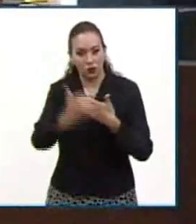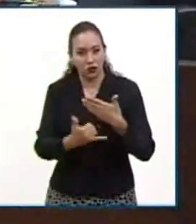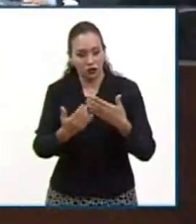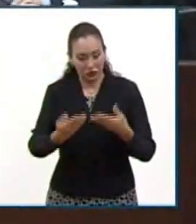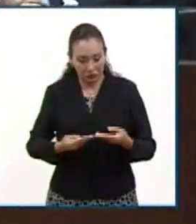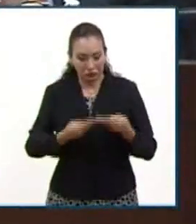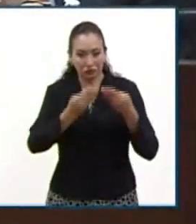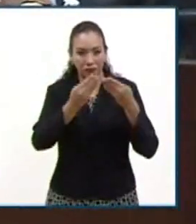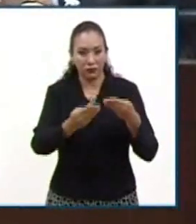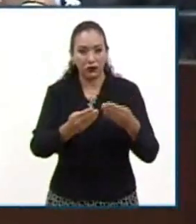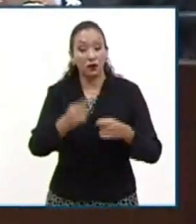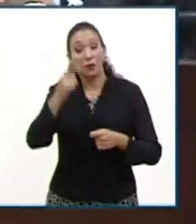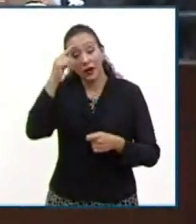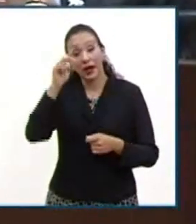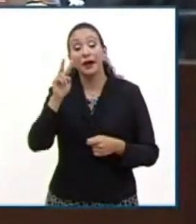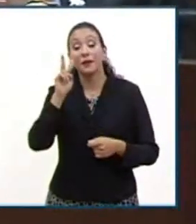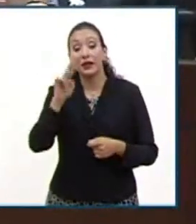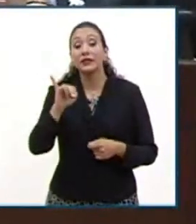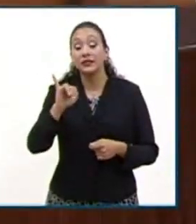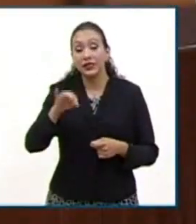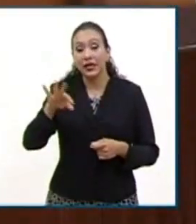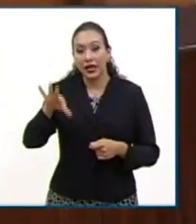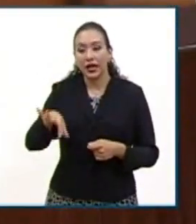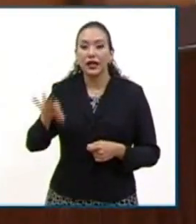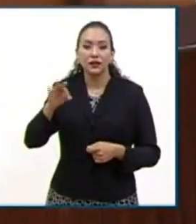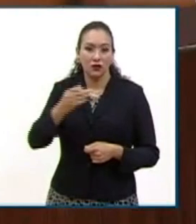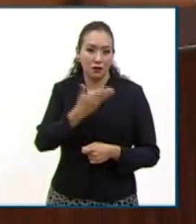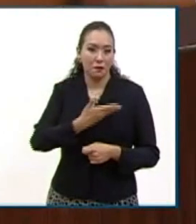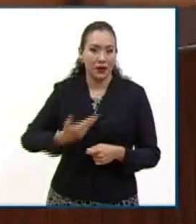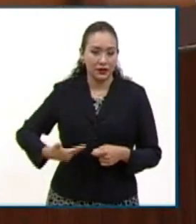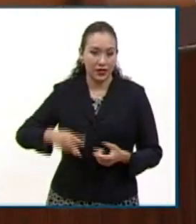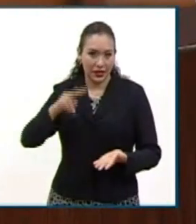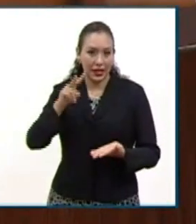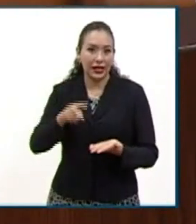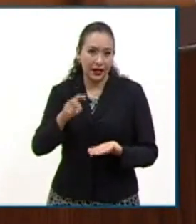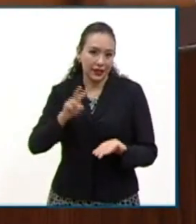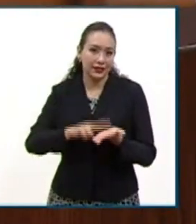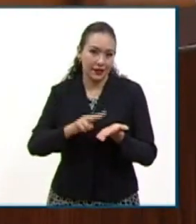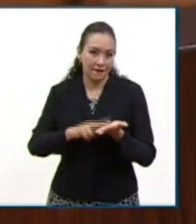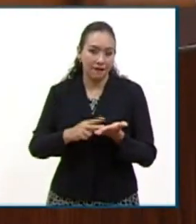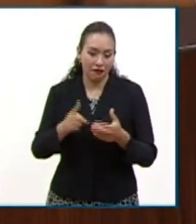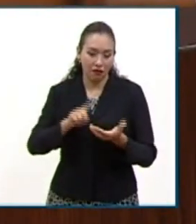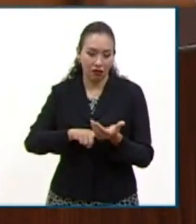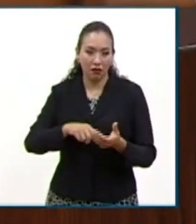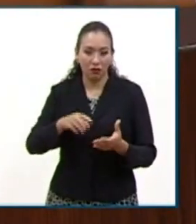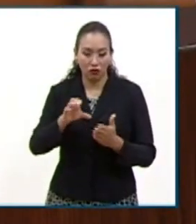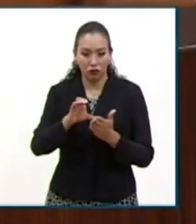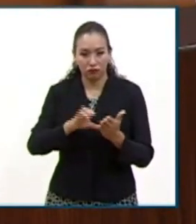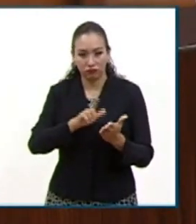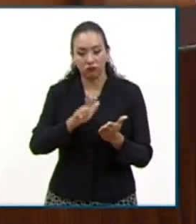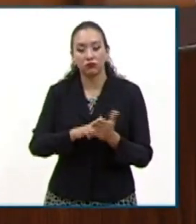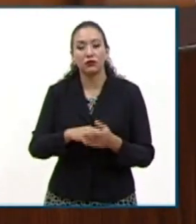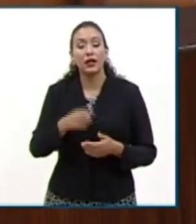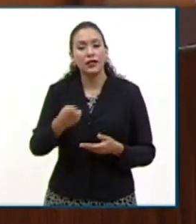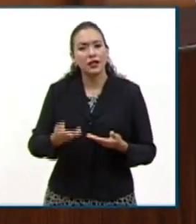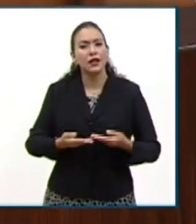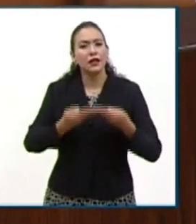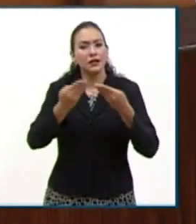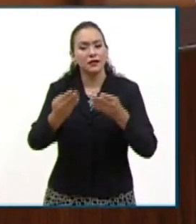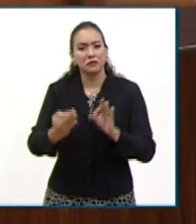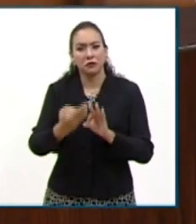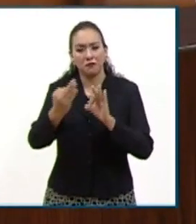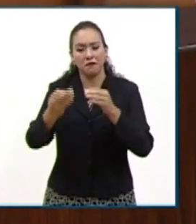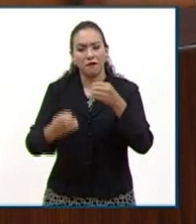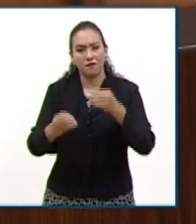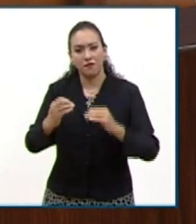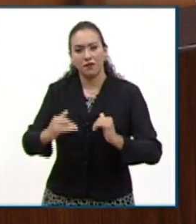la declaratoria de validez o, en su caso, de la invalidez de la elección presidencial. Dicho proyecto se deberá presentar ante el Pleno